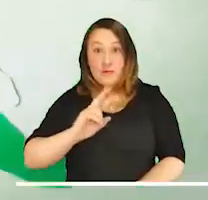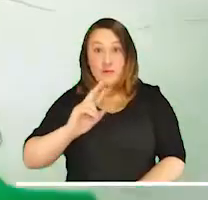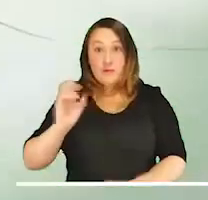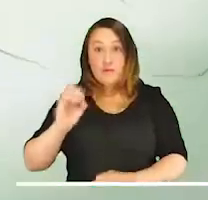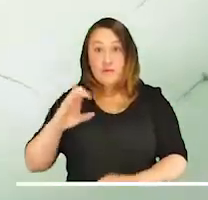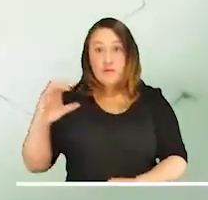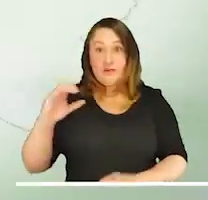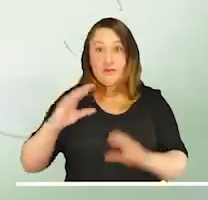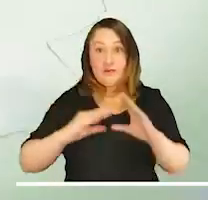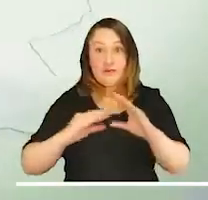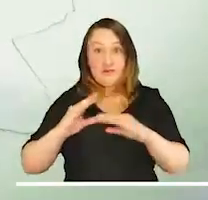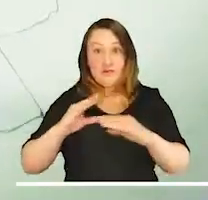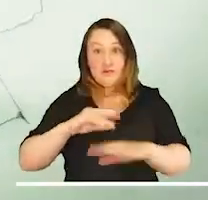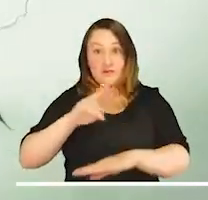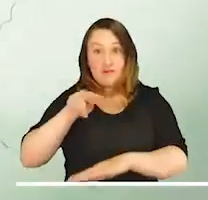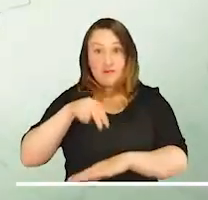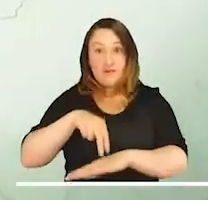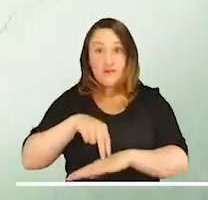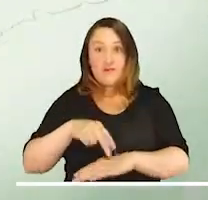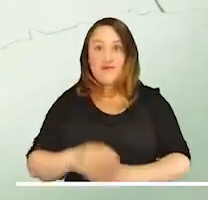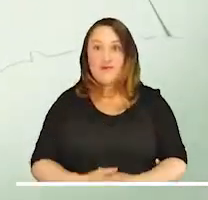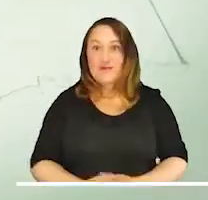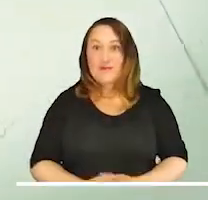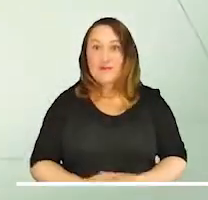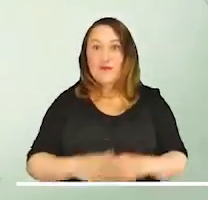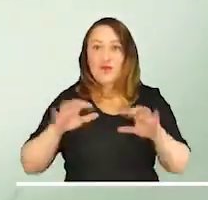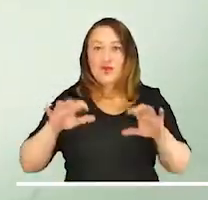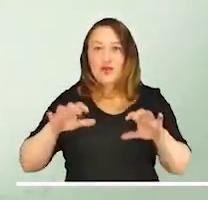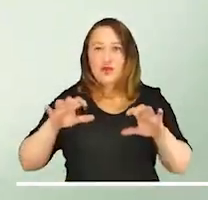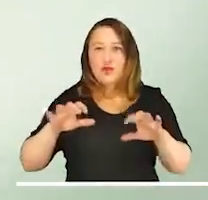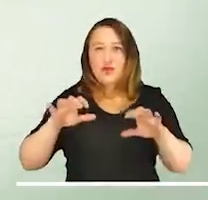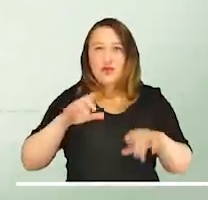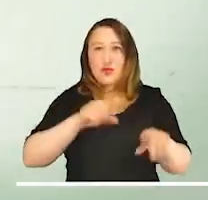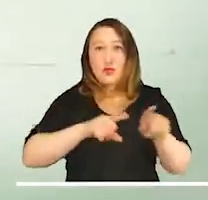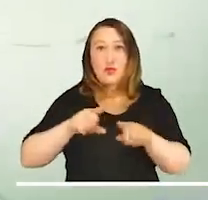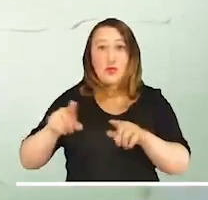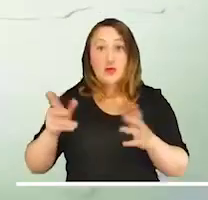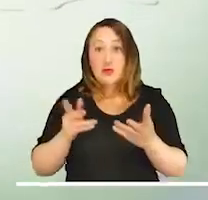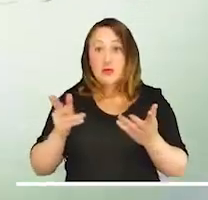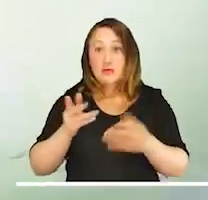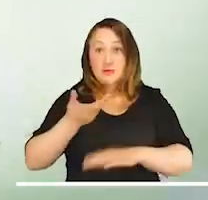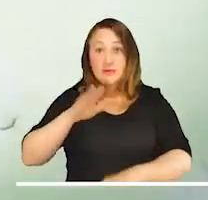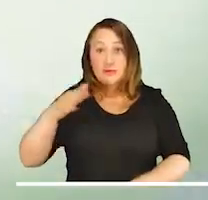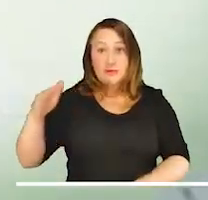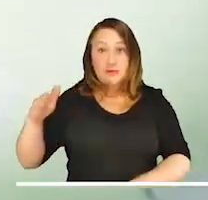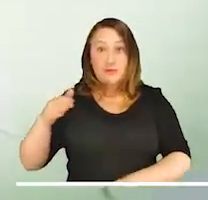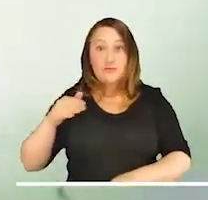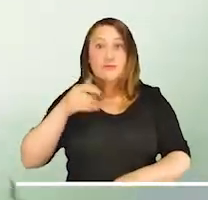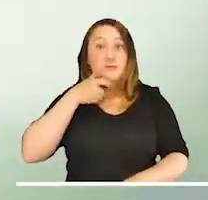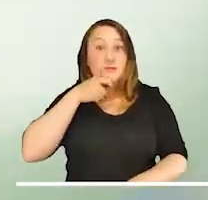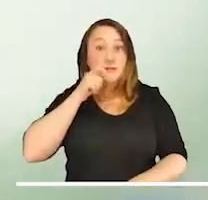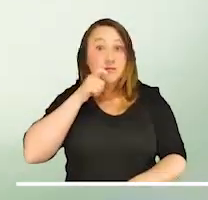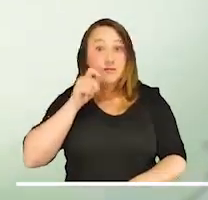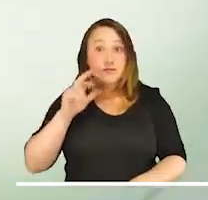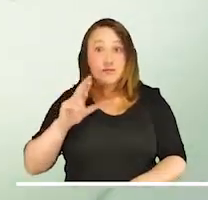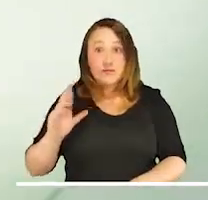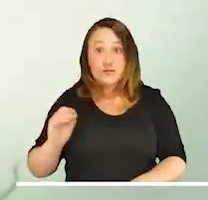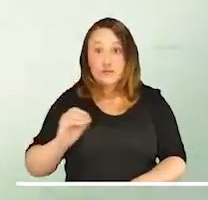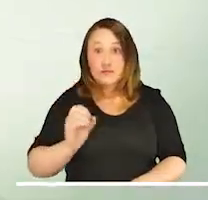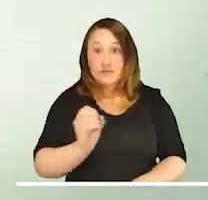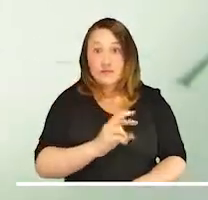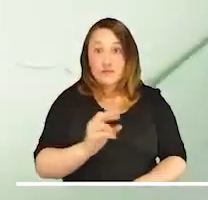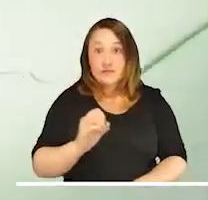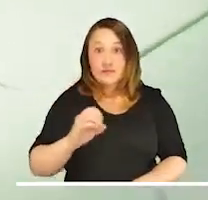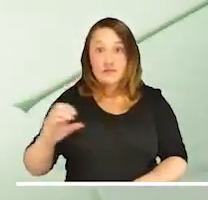del Cauca, occidente de Cauca y de Nariño. Algunas lloviznas se presagian en Antioquia, Caldas,